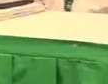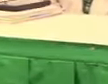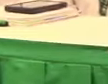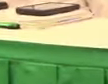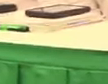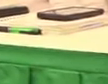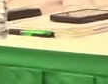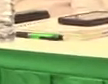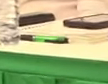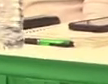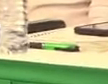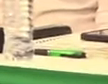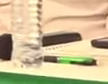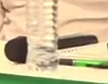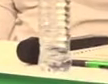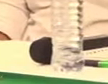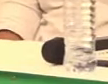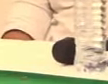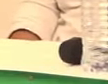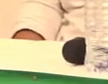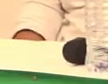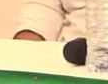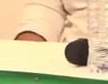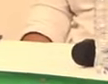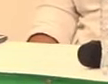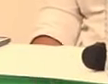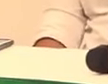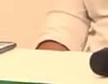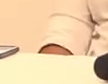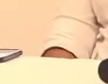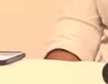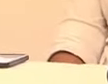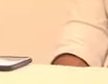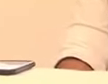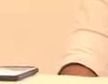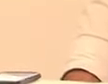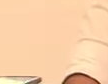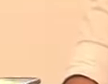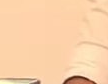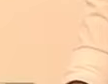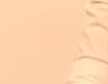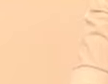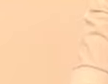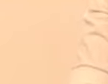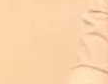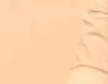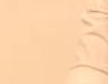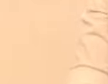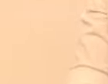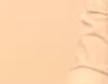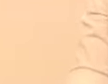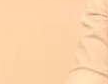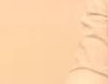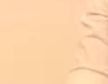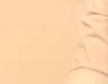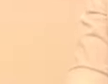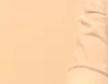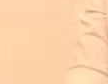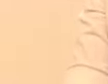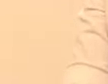desarrollando, nos ha hablado también de logros destacados, de